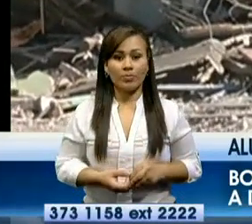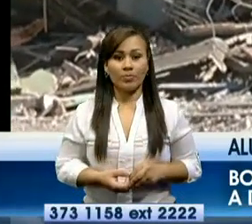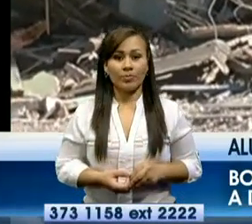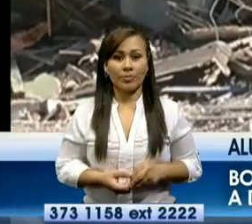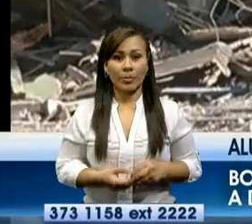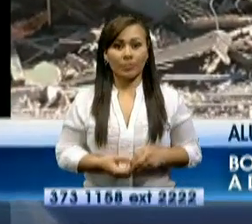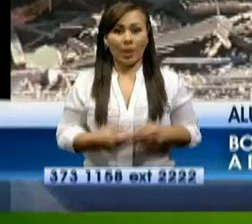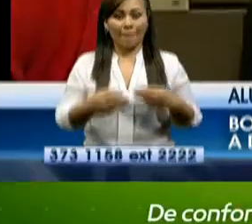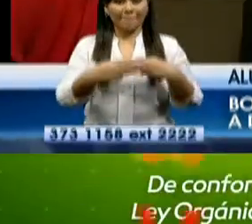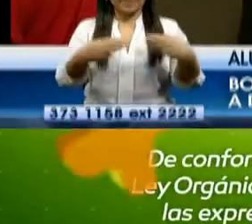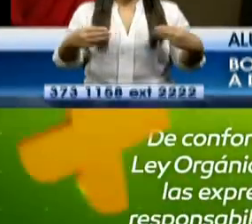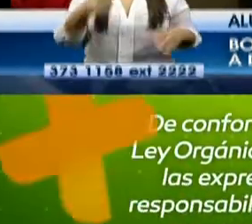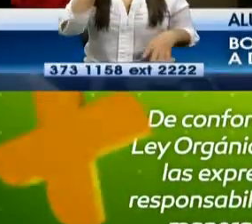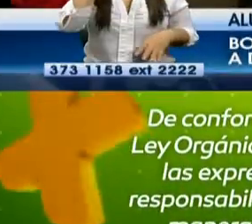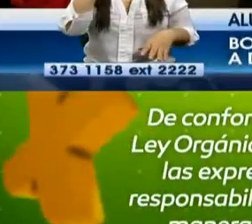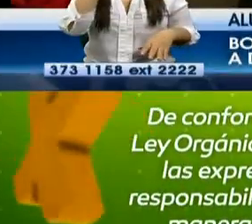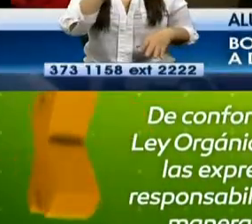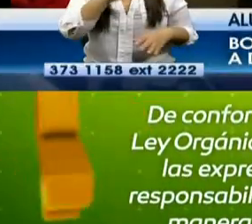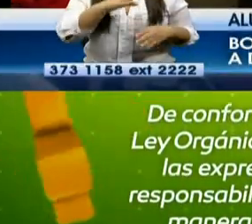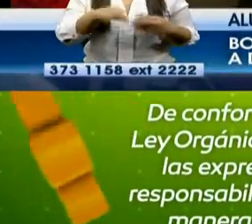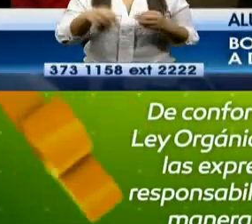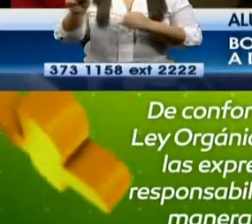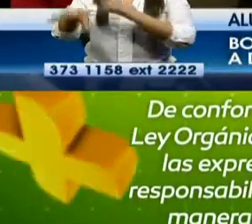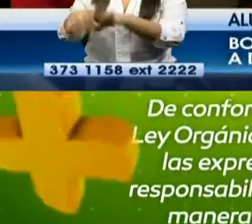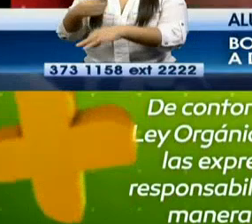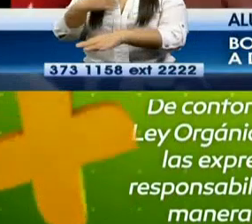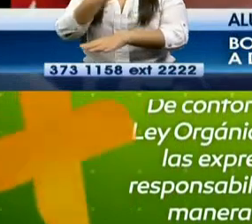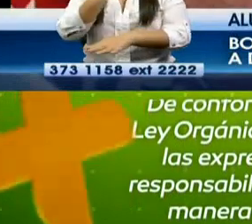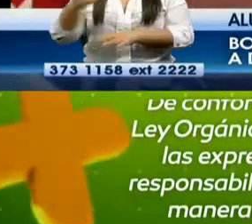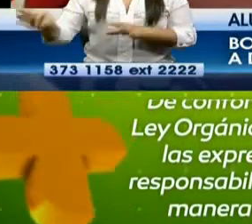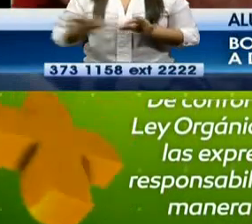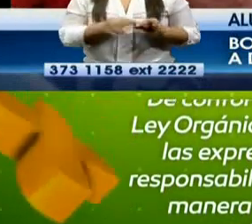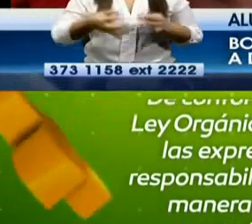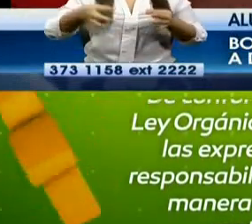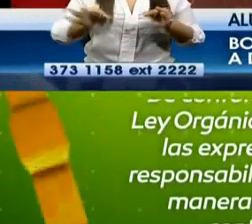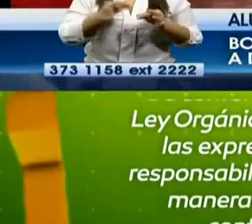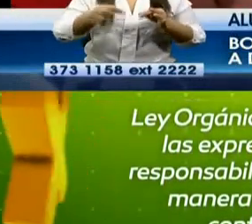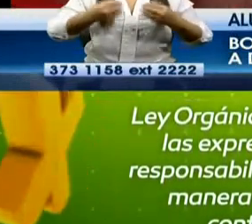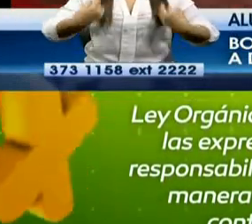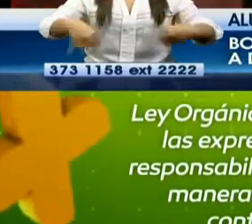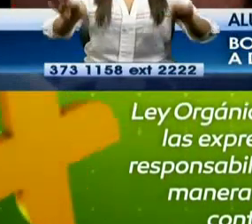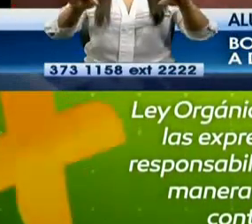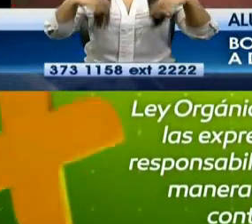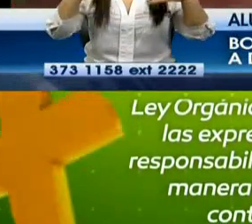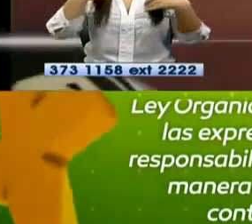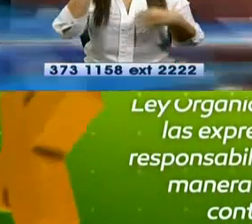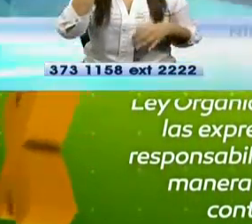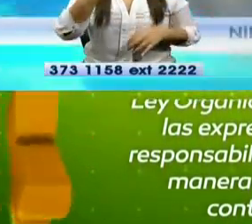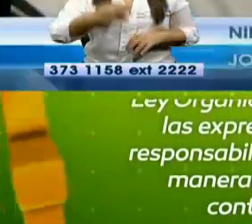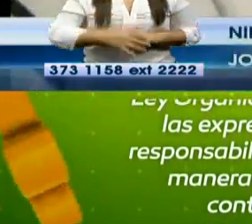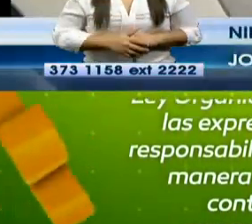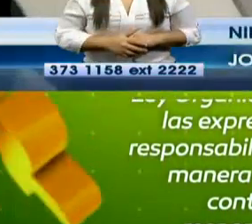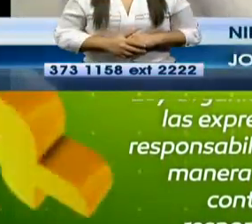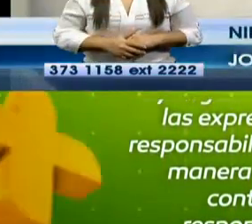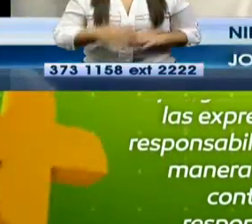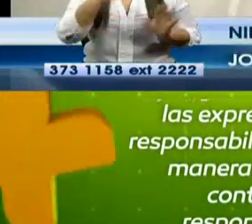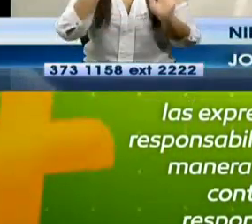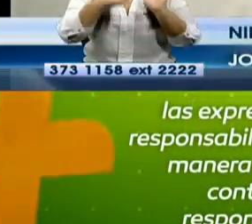lo que lo manchaba, así, lo que no servía, lo hicimos a sabanitas, cubiertas. Aquí está, por un ejemplo.